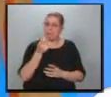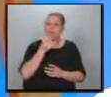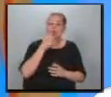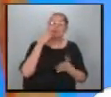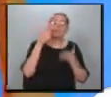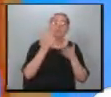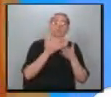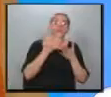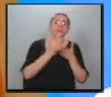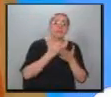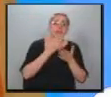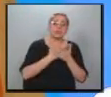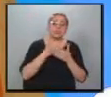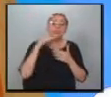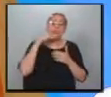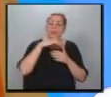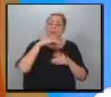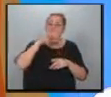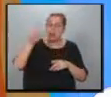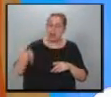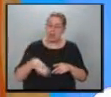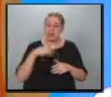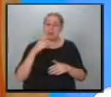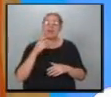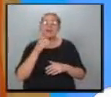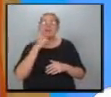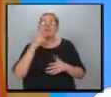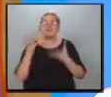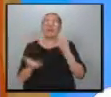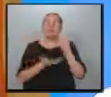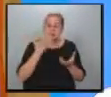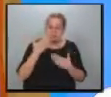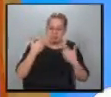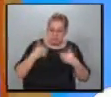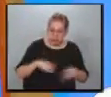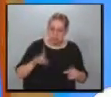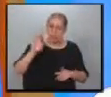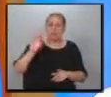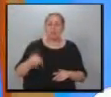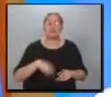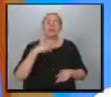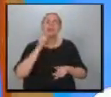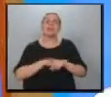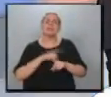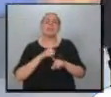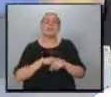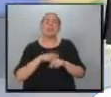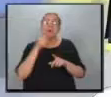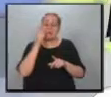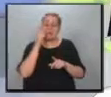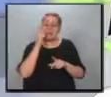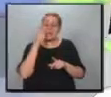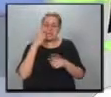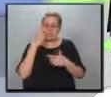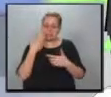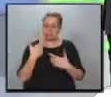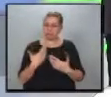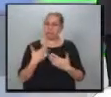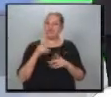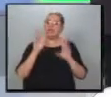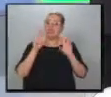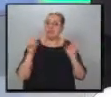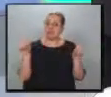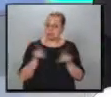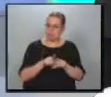proceso de elaboración del vino, o sea, la fermentación natural que se produce y el tiempo de madera, nos encontramos con el mismo tema, o